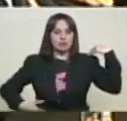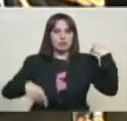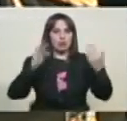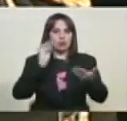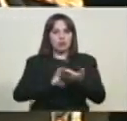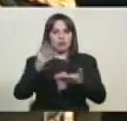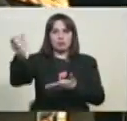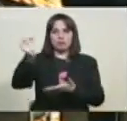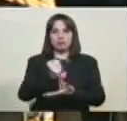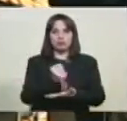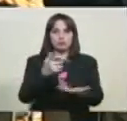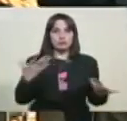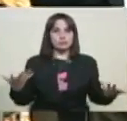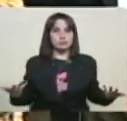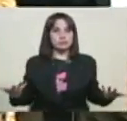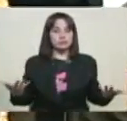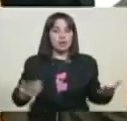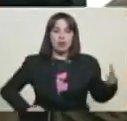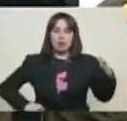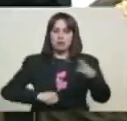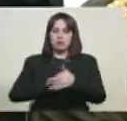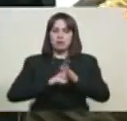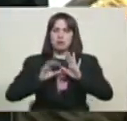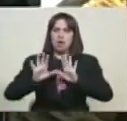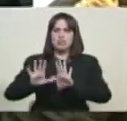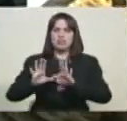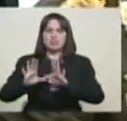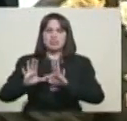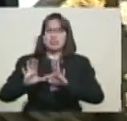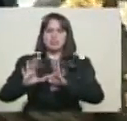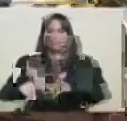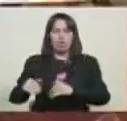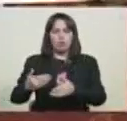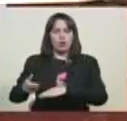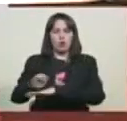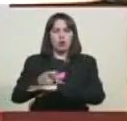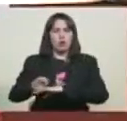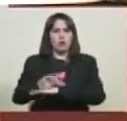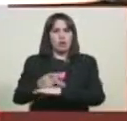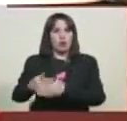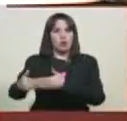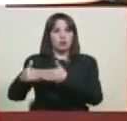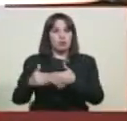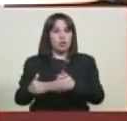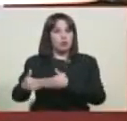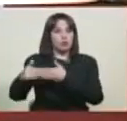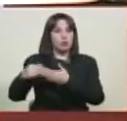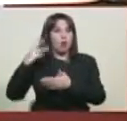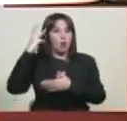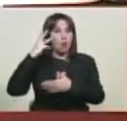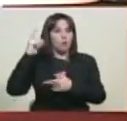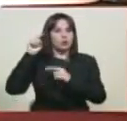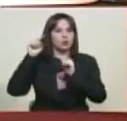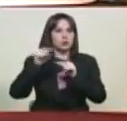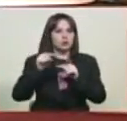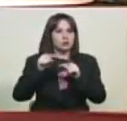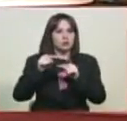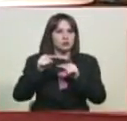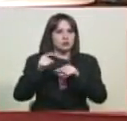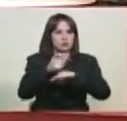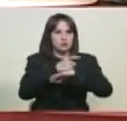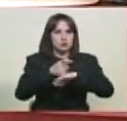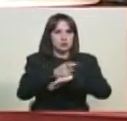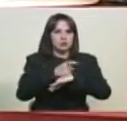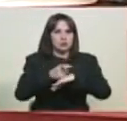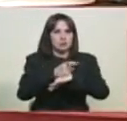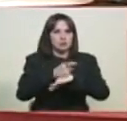Los golpistas de entonces, apoyados por el gobierno de los Unidos de George W. Bush, por el gobierno de España de